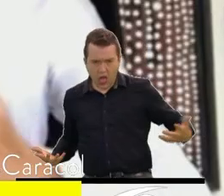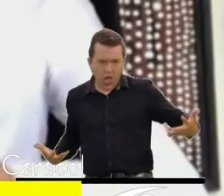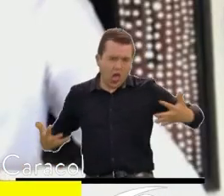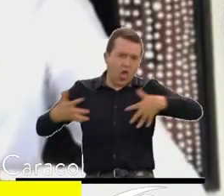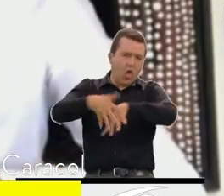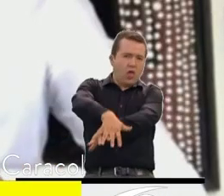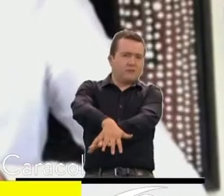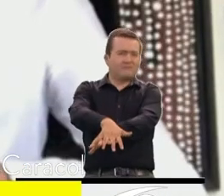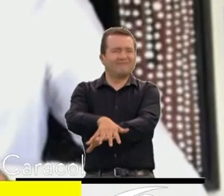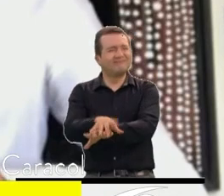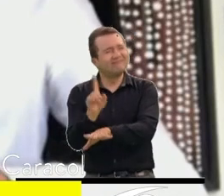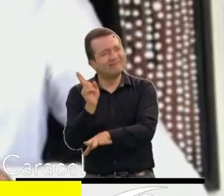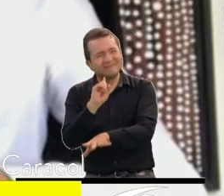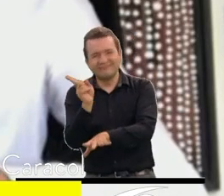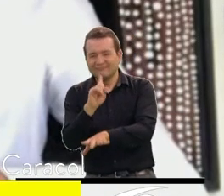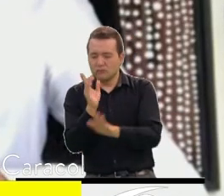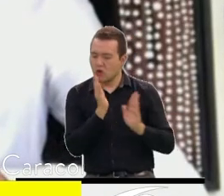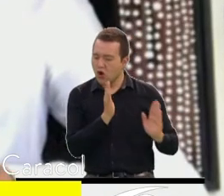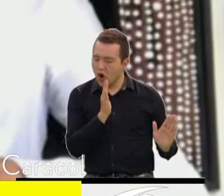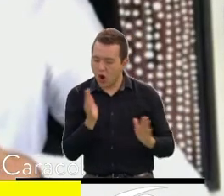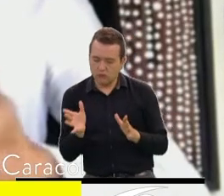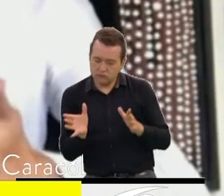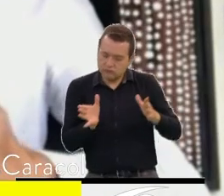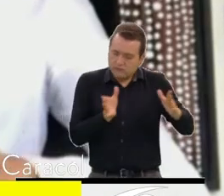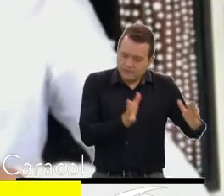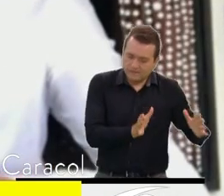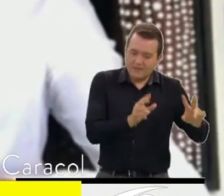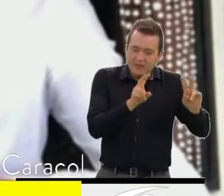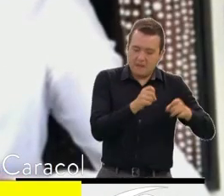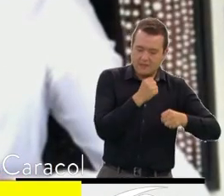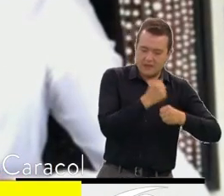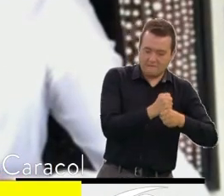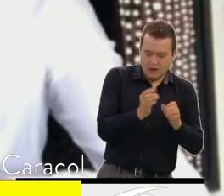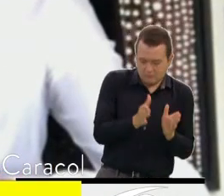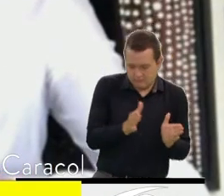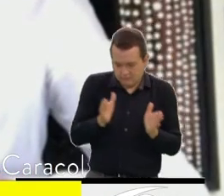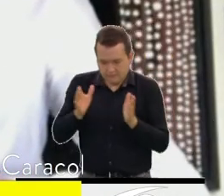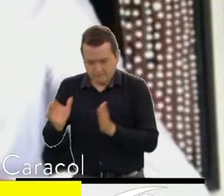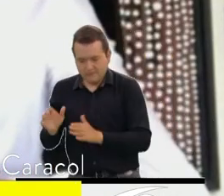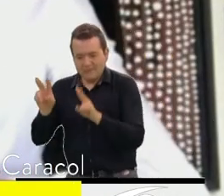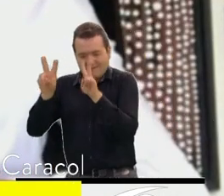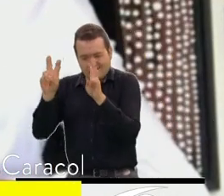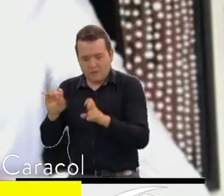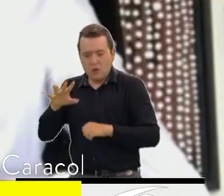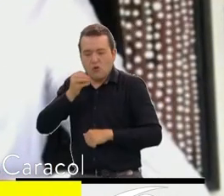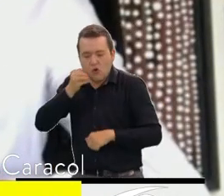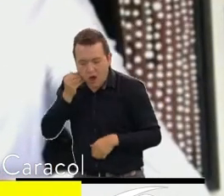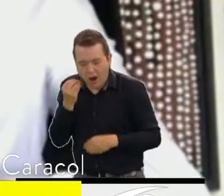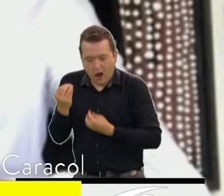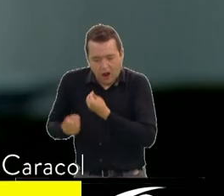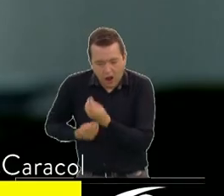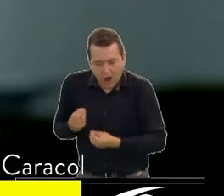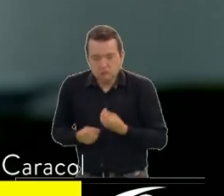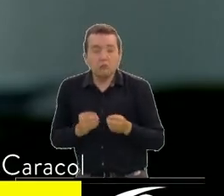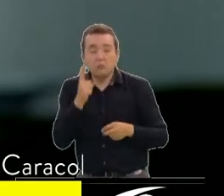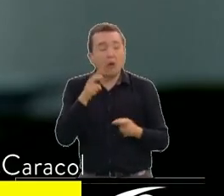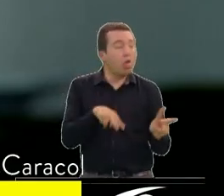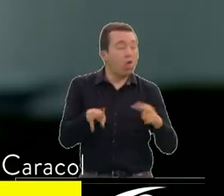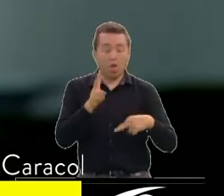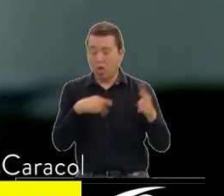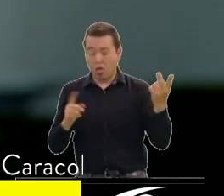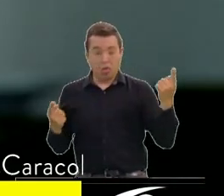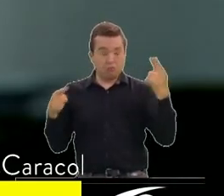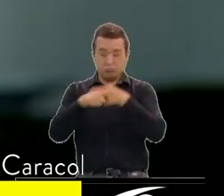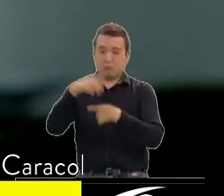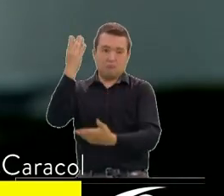laborales con las actividades propias del hogar y esto pues puede que se materialice en un evento no deseado, en un accidente por distracción. Dado que el